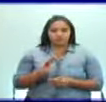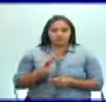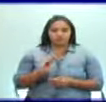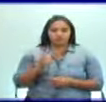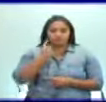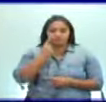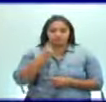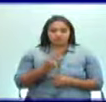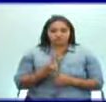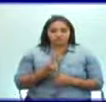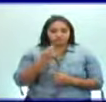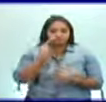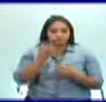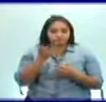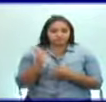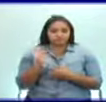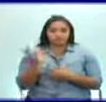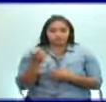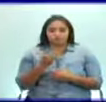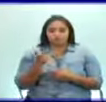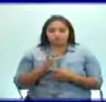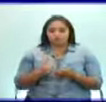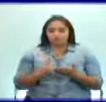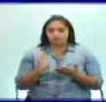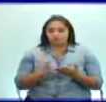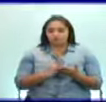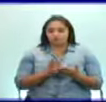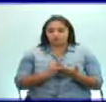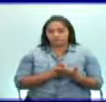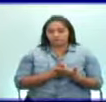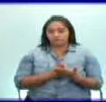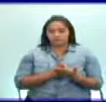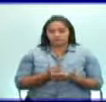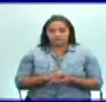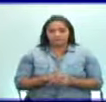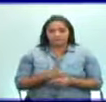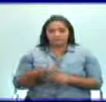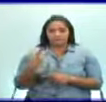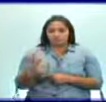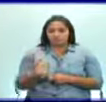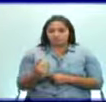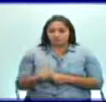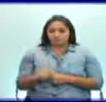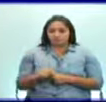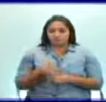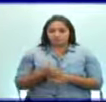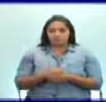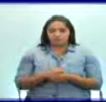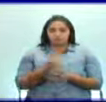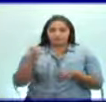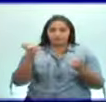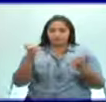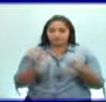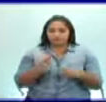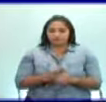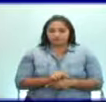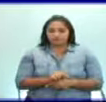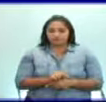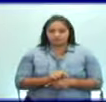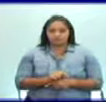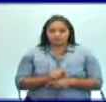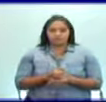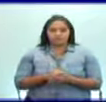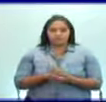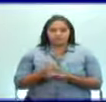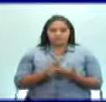le ofrezco estos dos grandes libros: Manual de Ejercicios de Matemática para la Educación Media Superior, que hemos tratado en otras clases, Ejercicios y Problemas